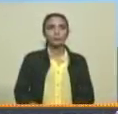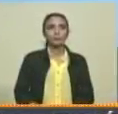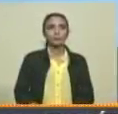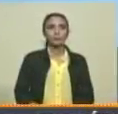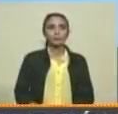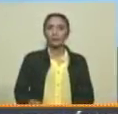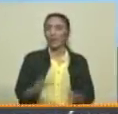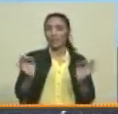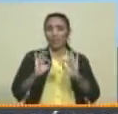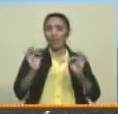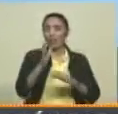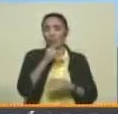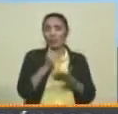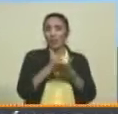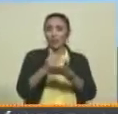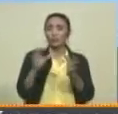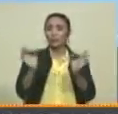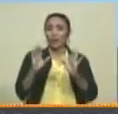a nada.